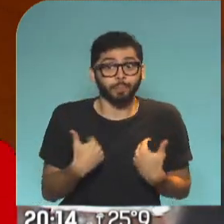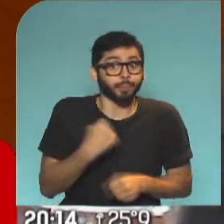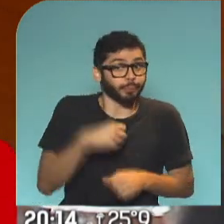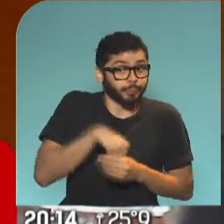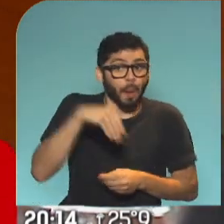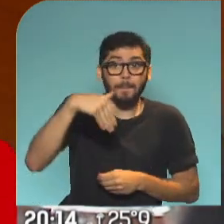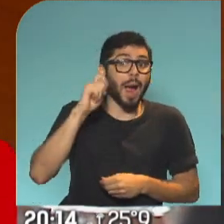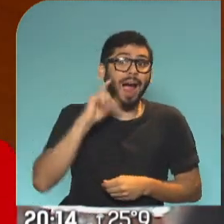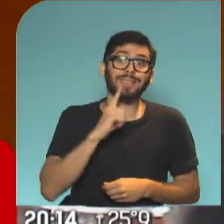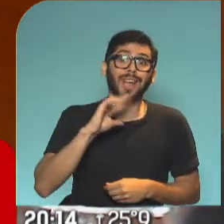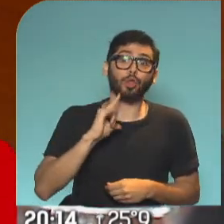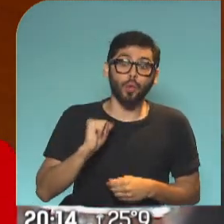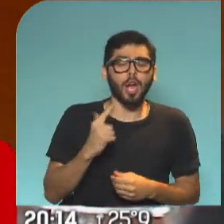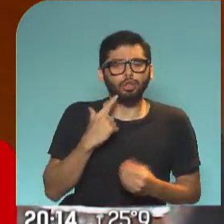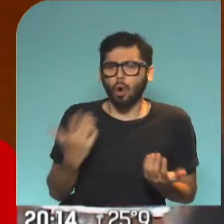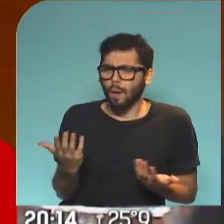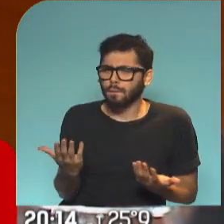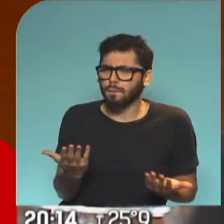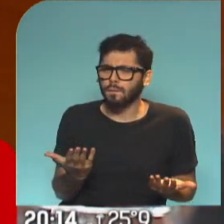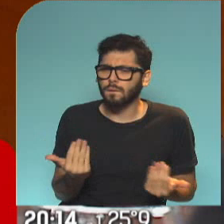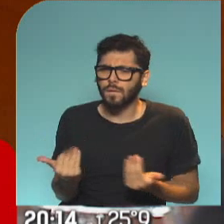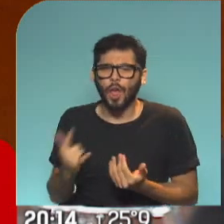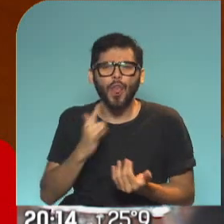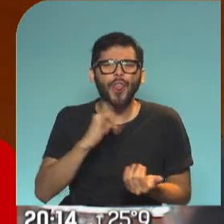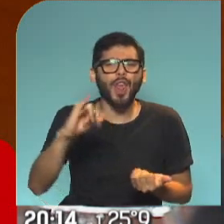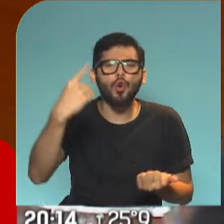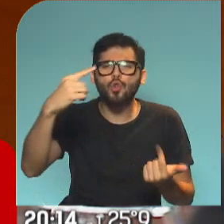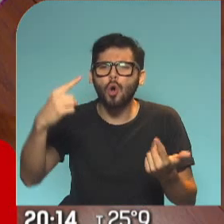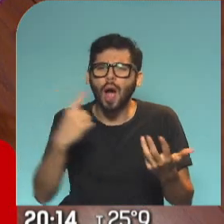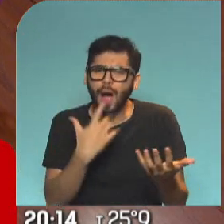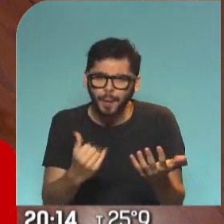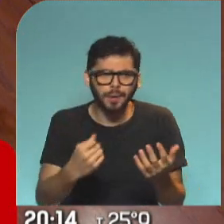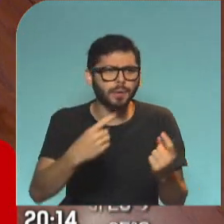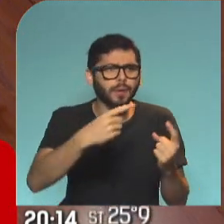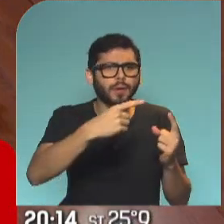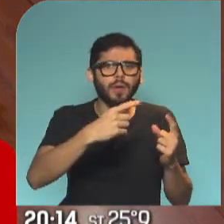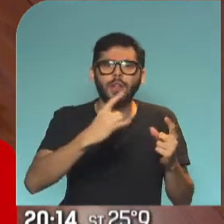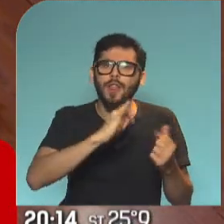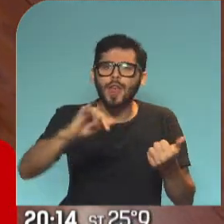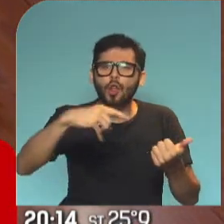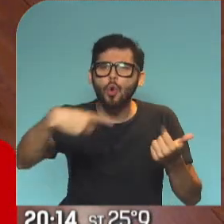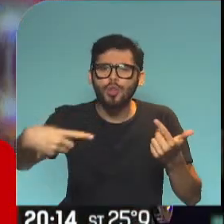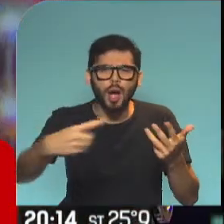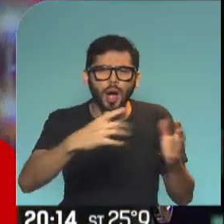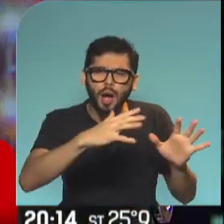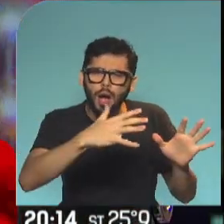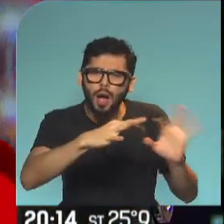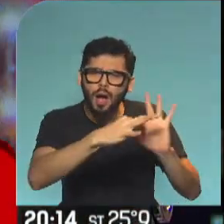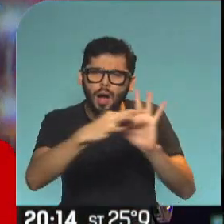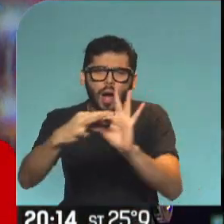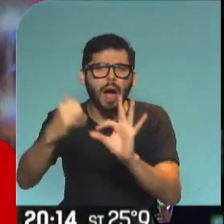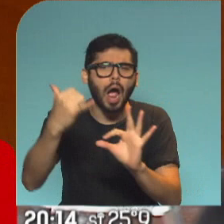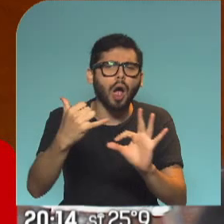estoy analizando estoy viendo las distintas denuncias si hubo un patrón en las denuncias porque nos encontramos con que